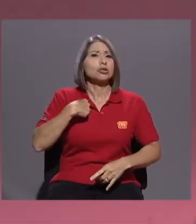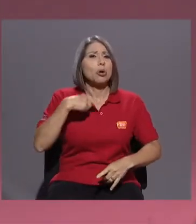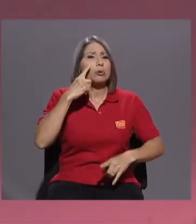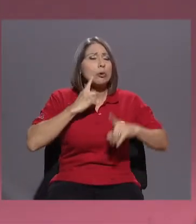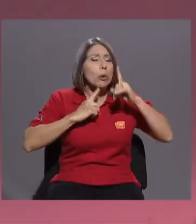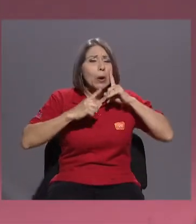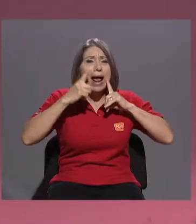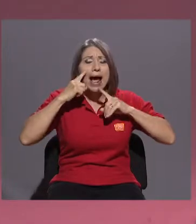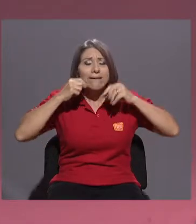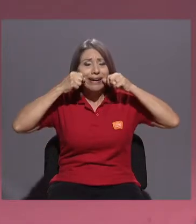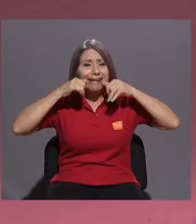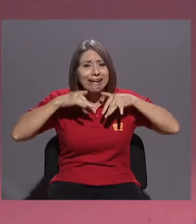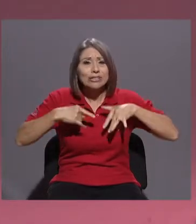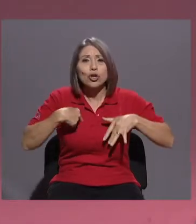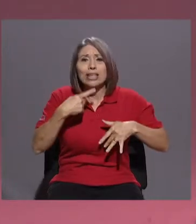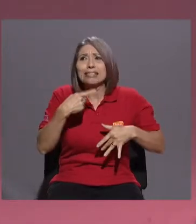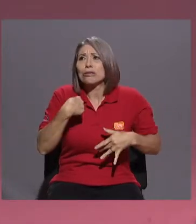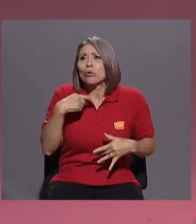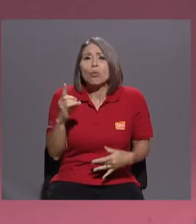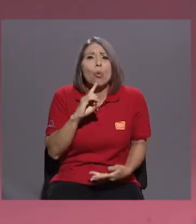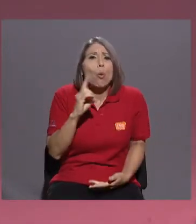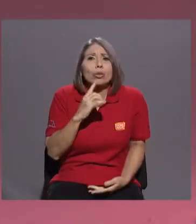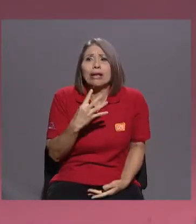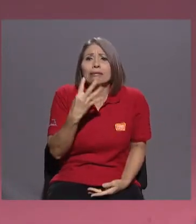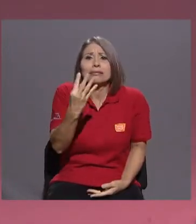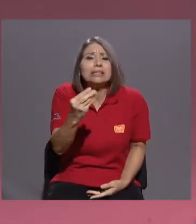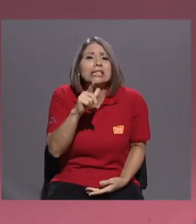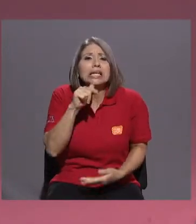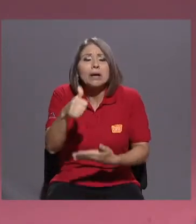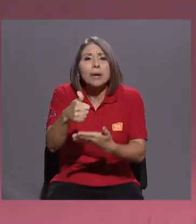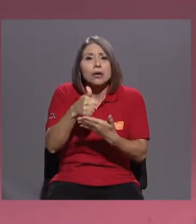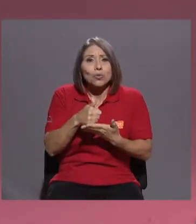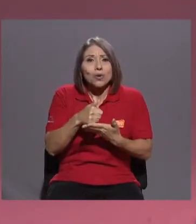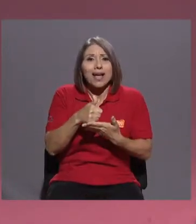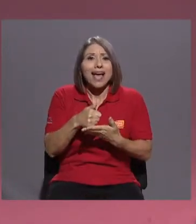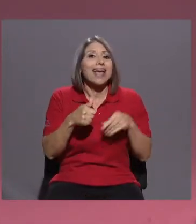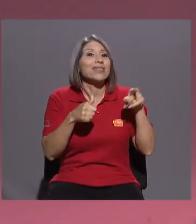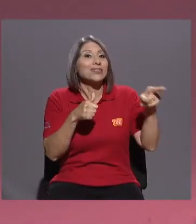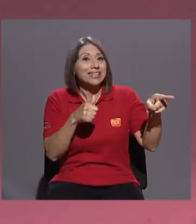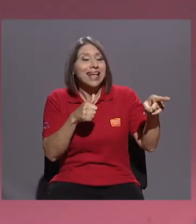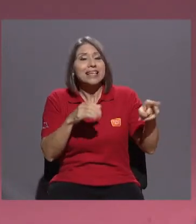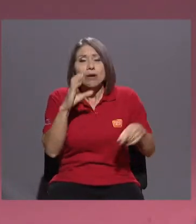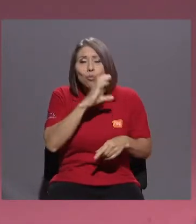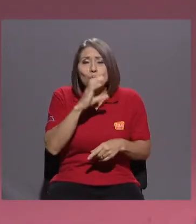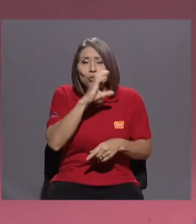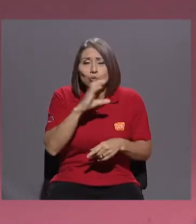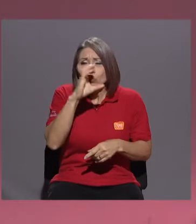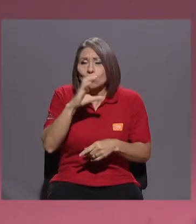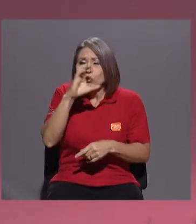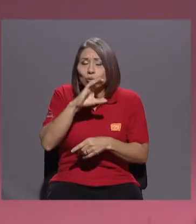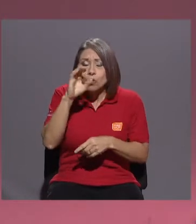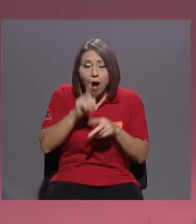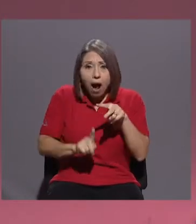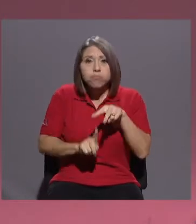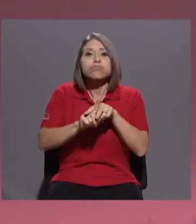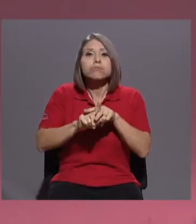tengo donde ir No tengo alguien Que me ayude Y en eso ella buscó Y salió Gafaris Me